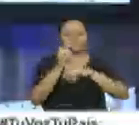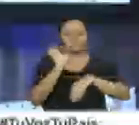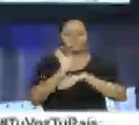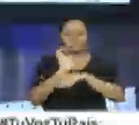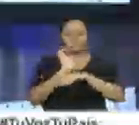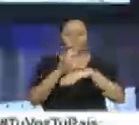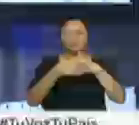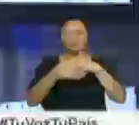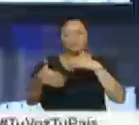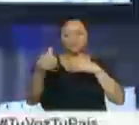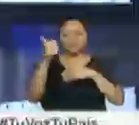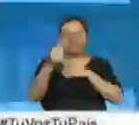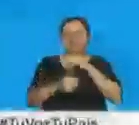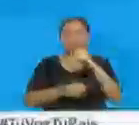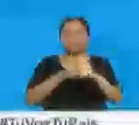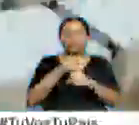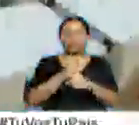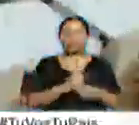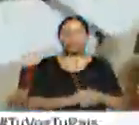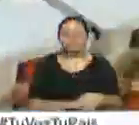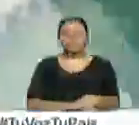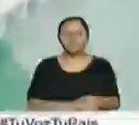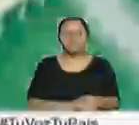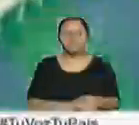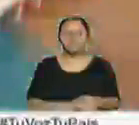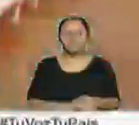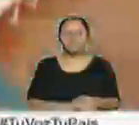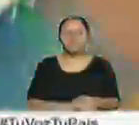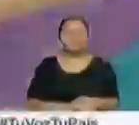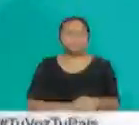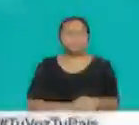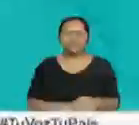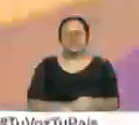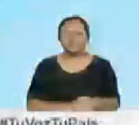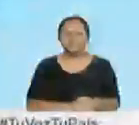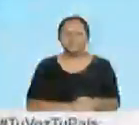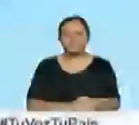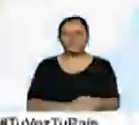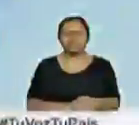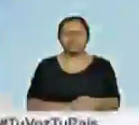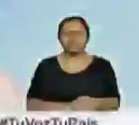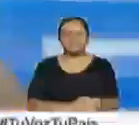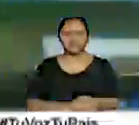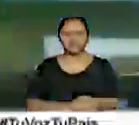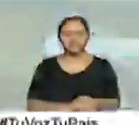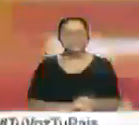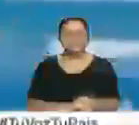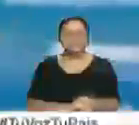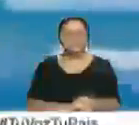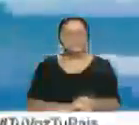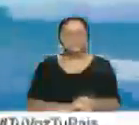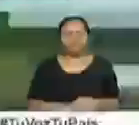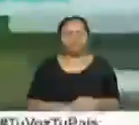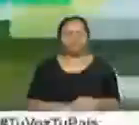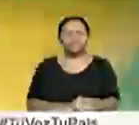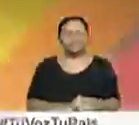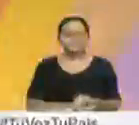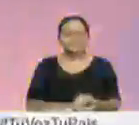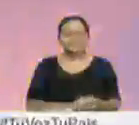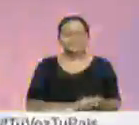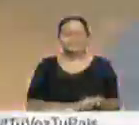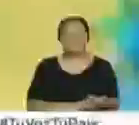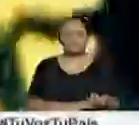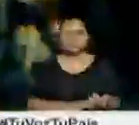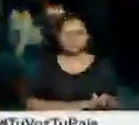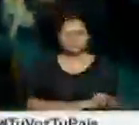en estos 10 años. Una noche más, tengo un sentimiento, todo va a estar bien, porque sé lo que has